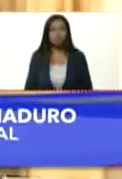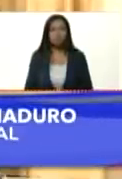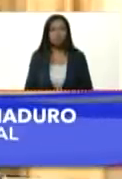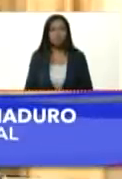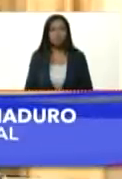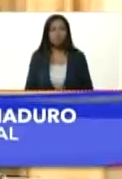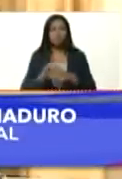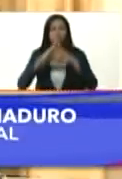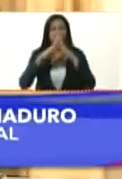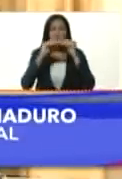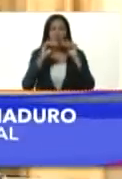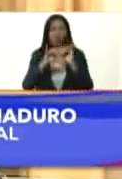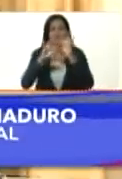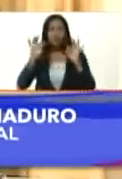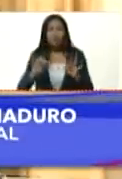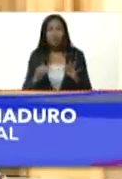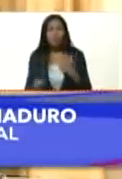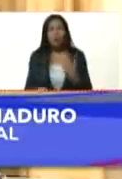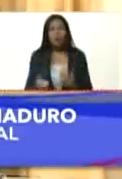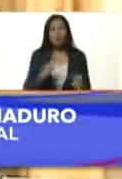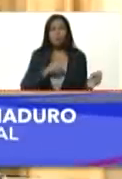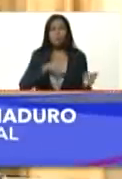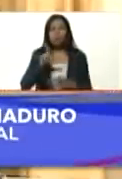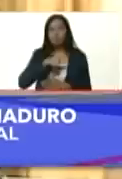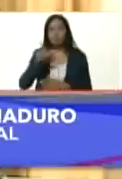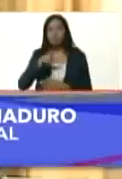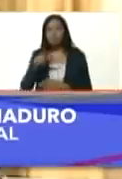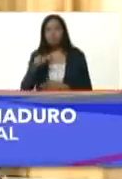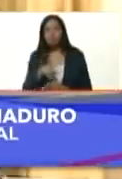Todos los casos importados.